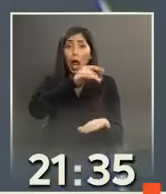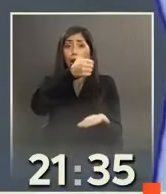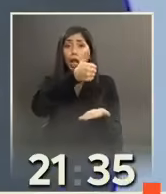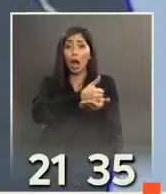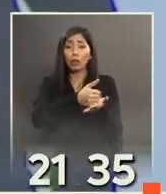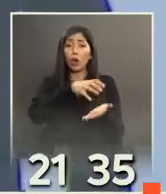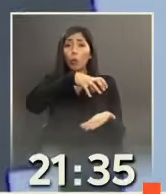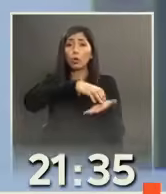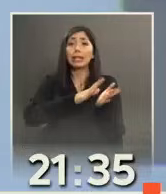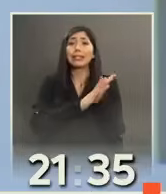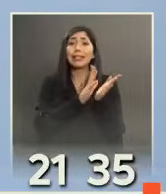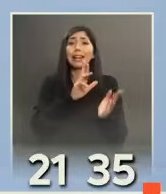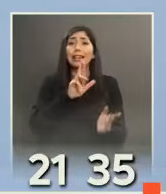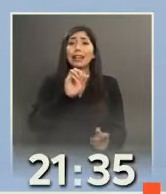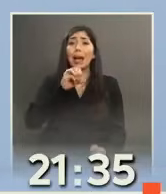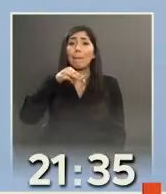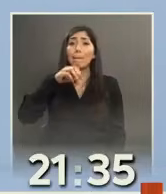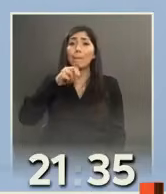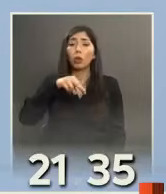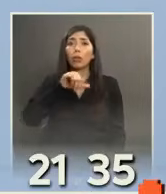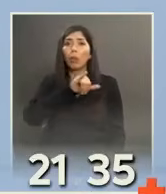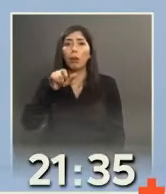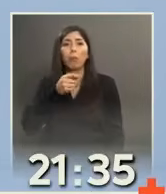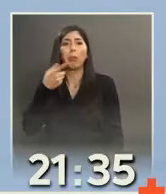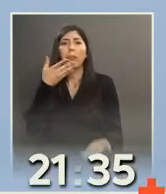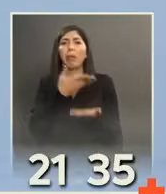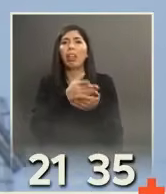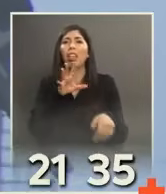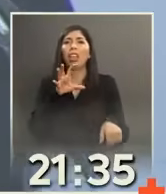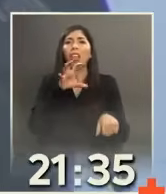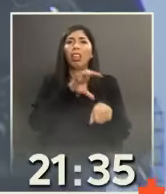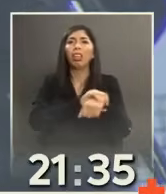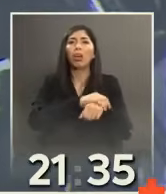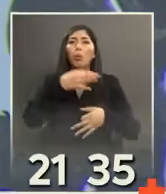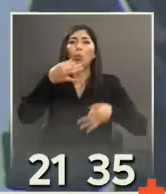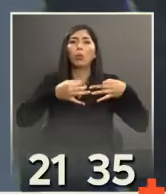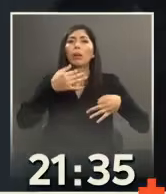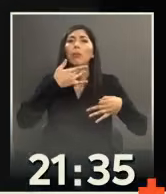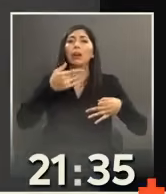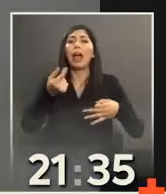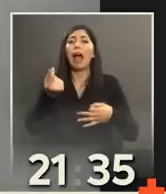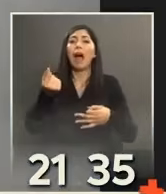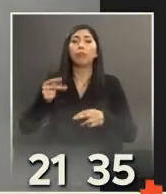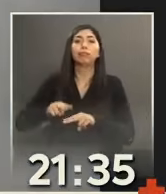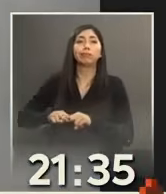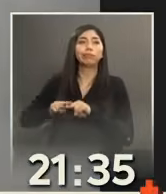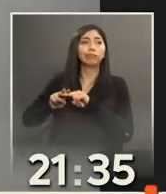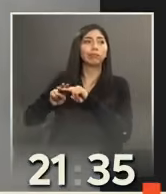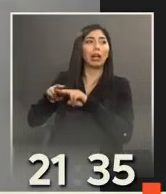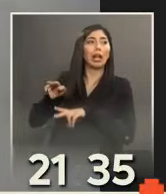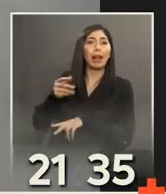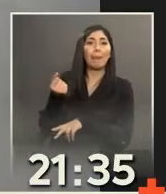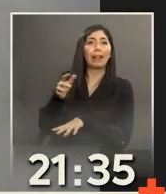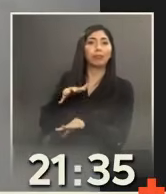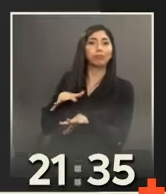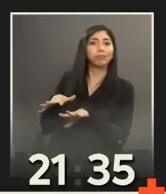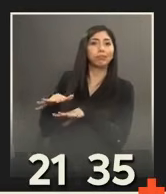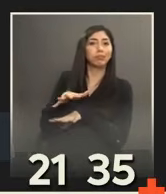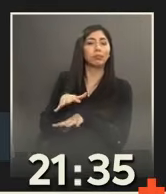en prisión preventiva acusado por la justicia de enriquecimiento ilícito, cohecho y lavado de dinero. ¿Cómo lo